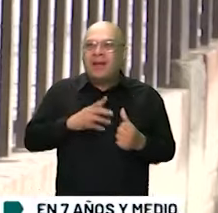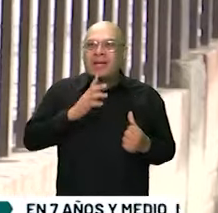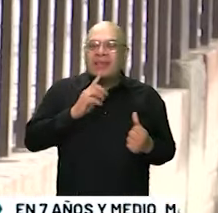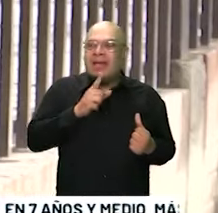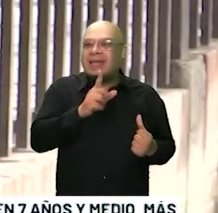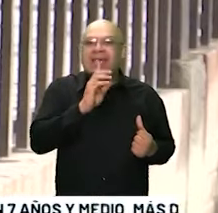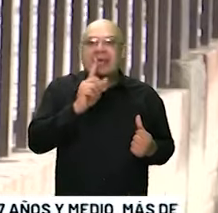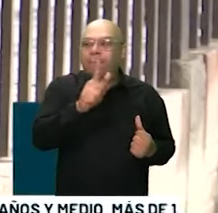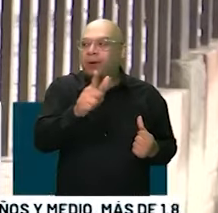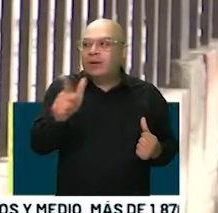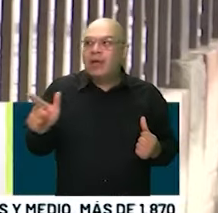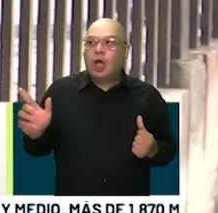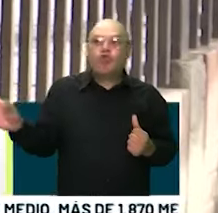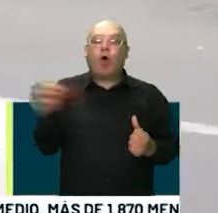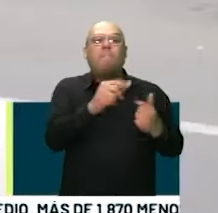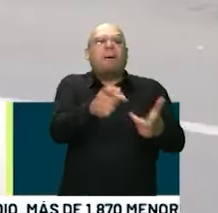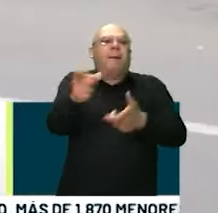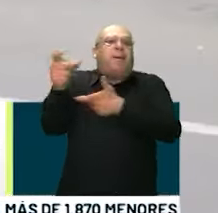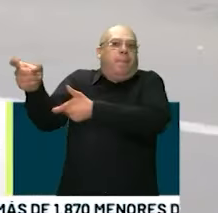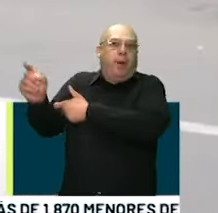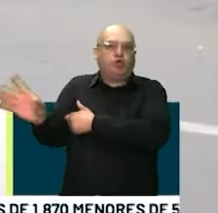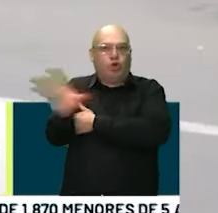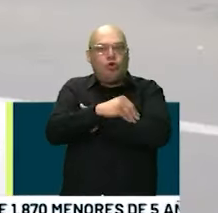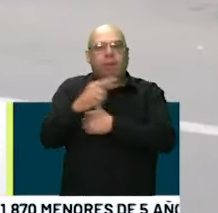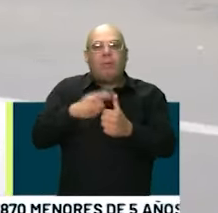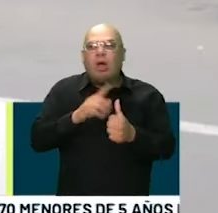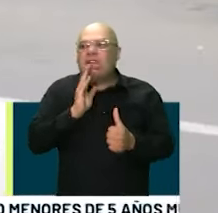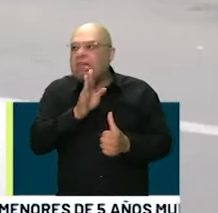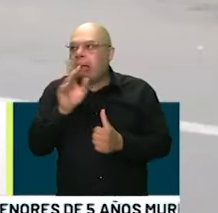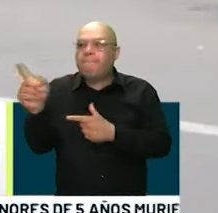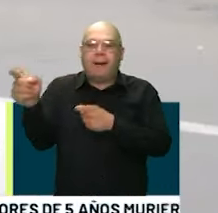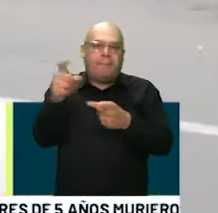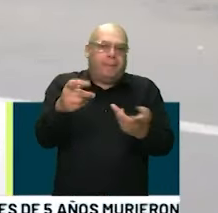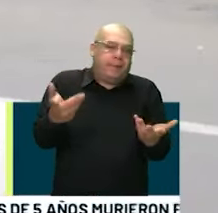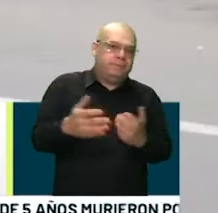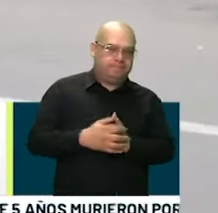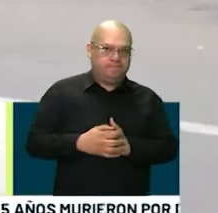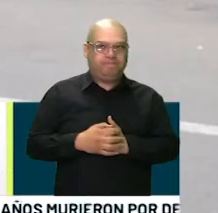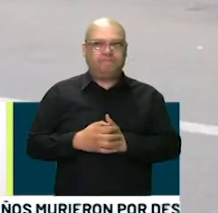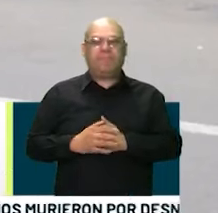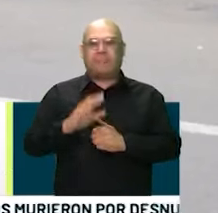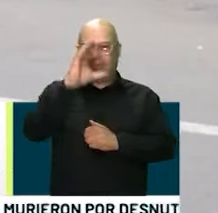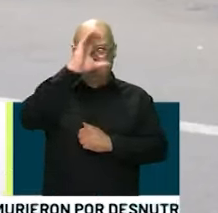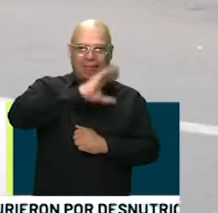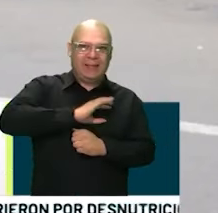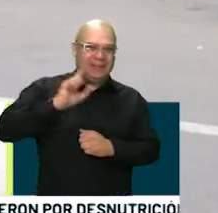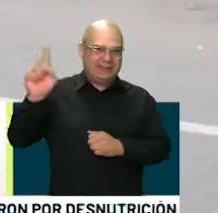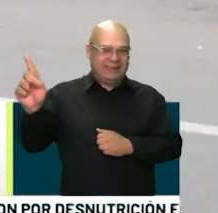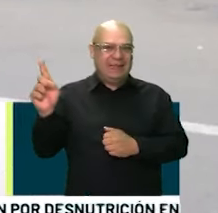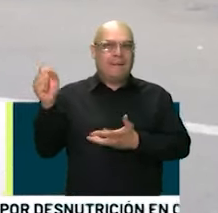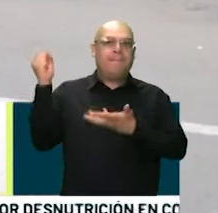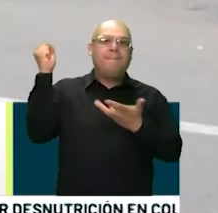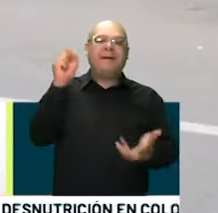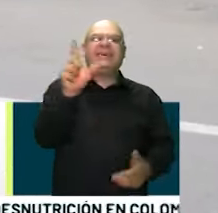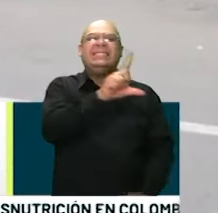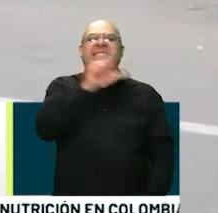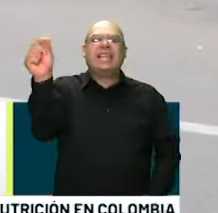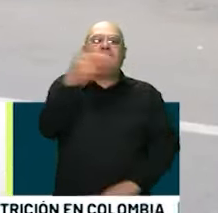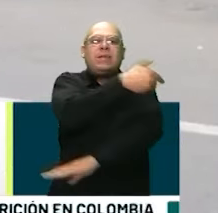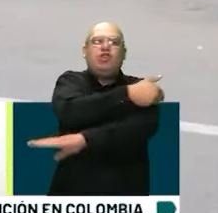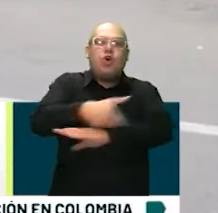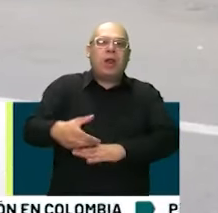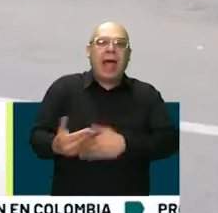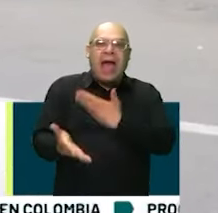no llevarse gente inocente por delante. Recordemos que las autoridades están ofreciendo hasta 100 millones de pesos para dar